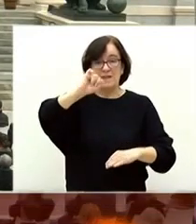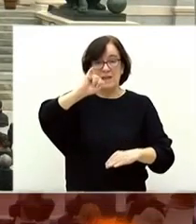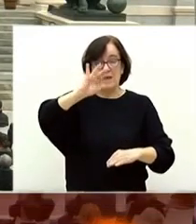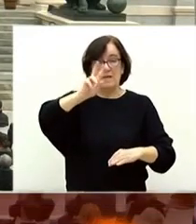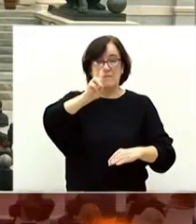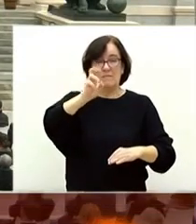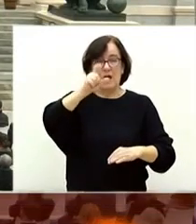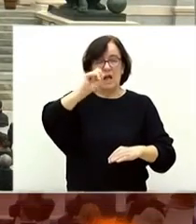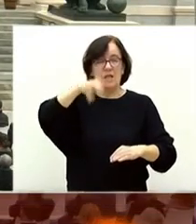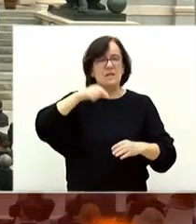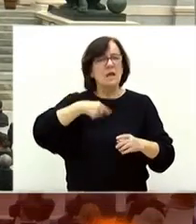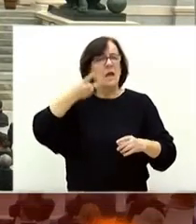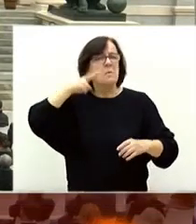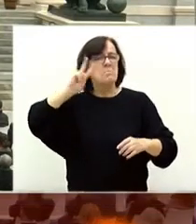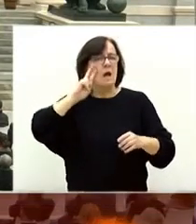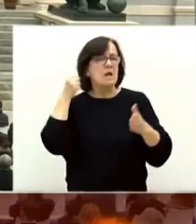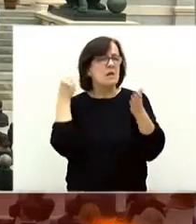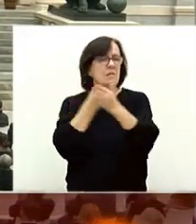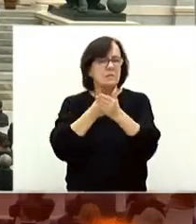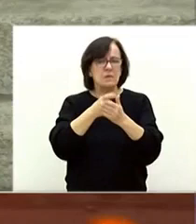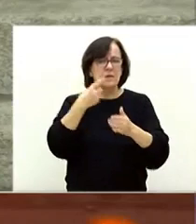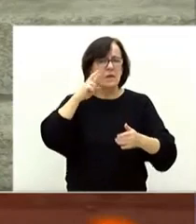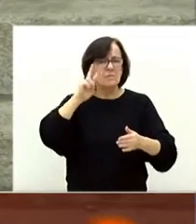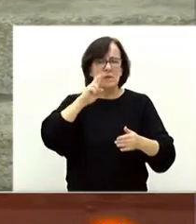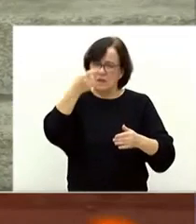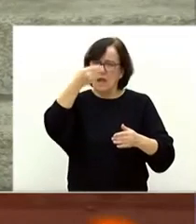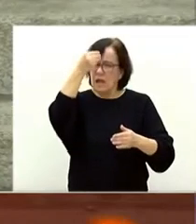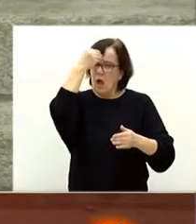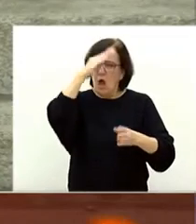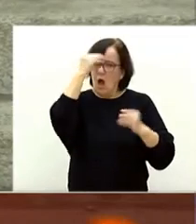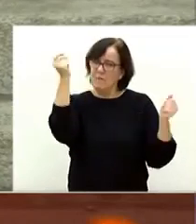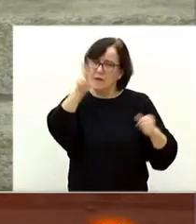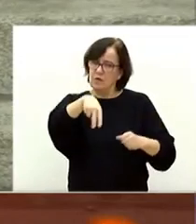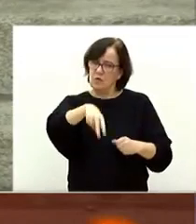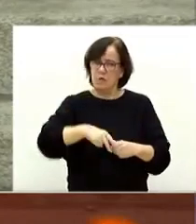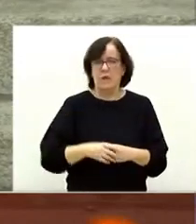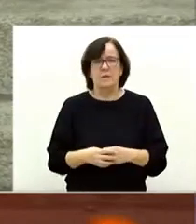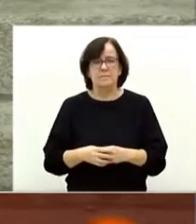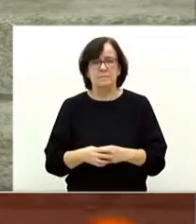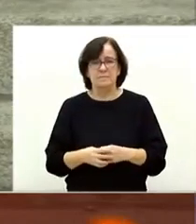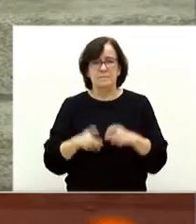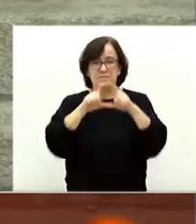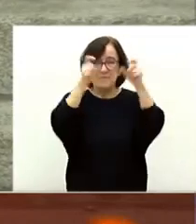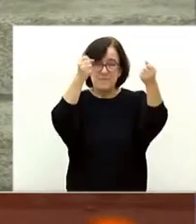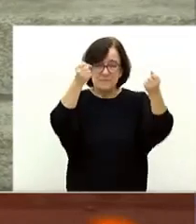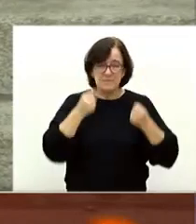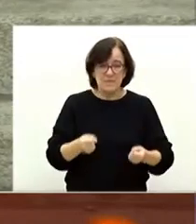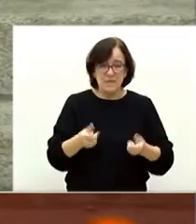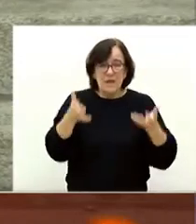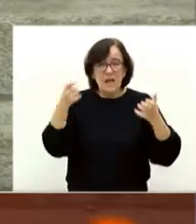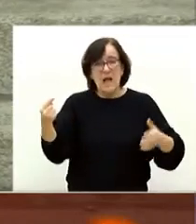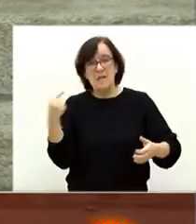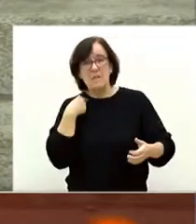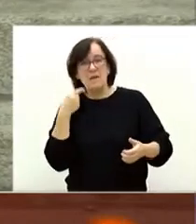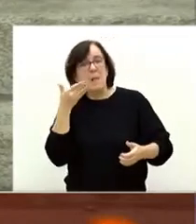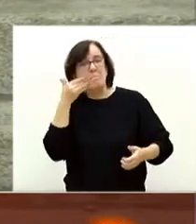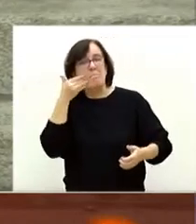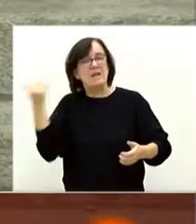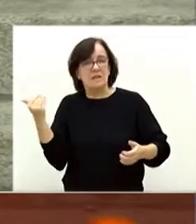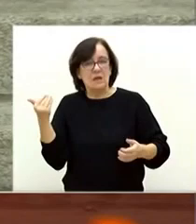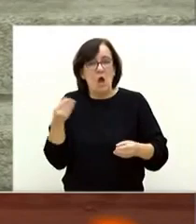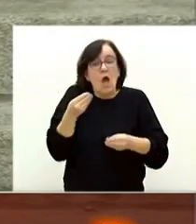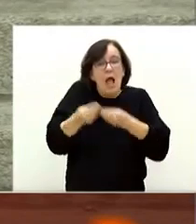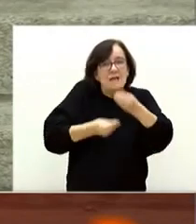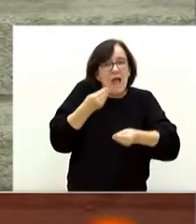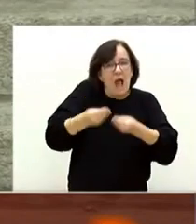una máxima de experiencia que debemos tener muy presente. Las instituciones ganan o pierden prestigio por lo que